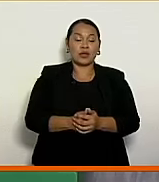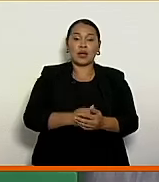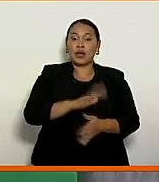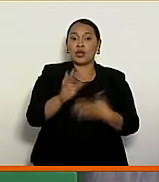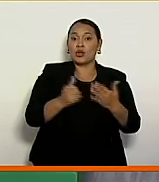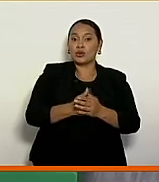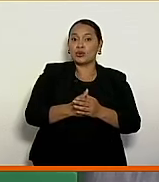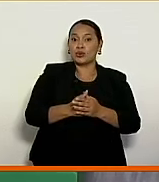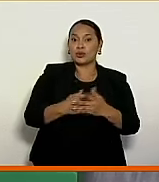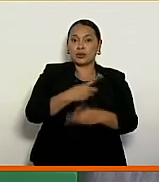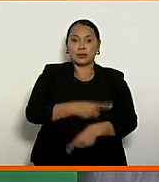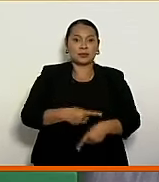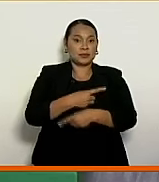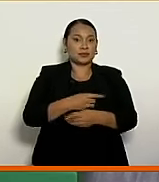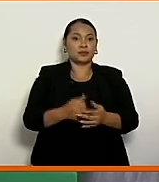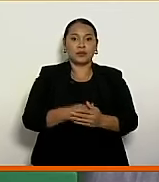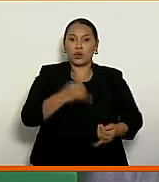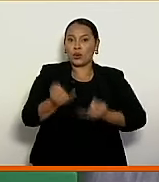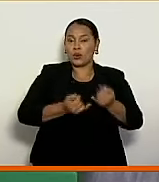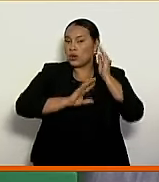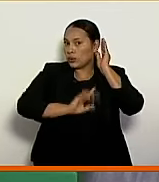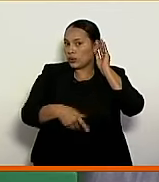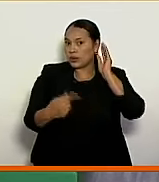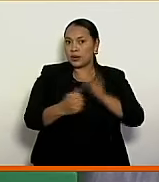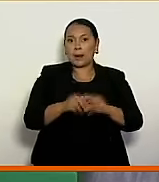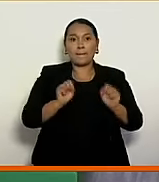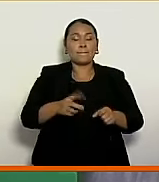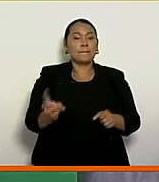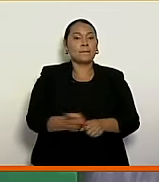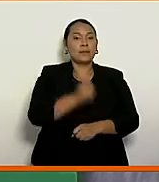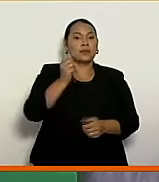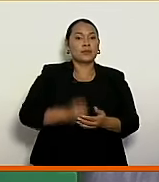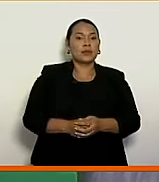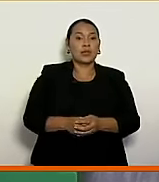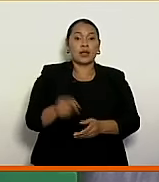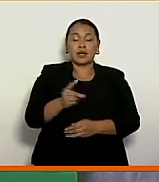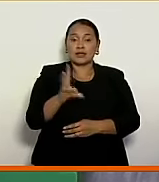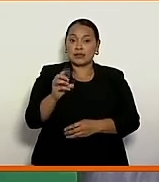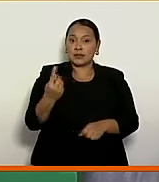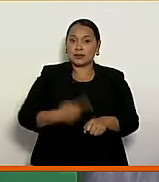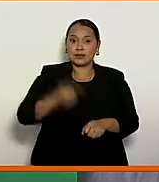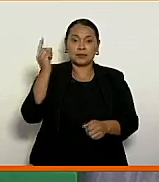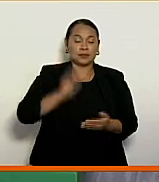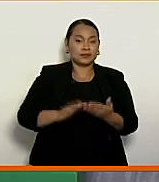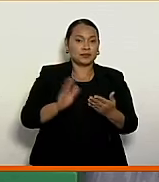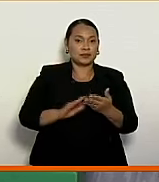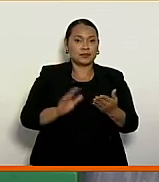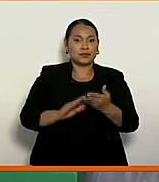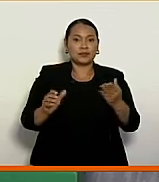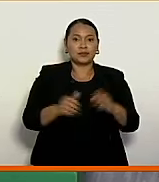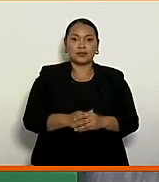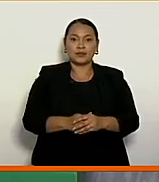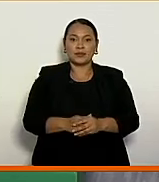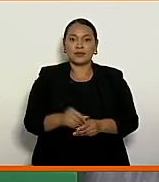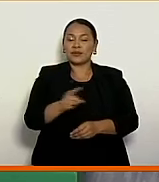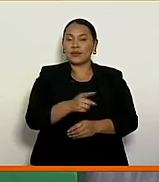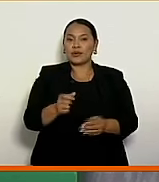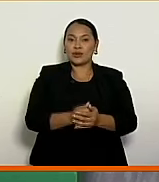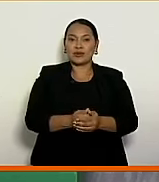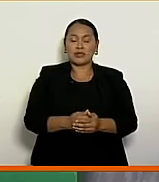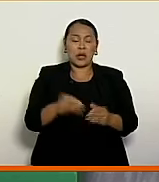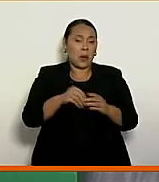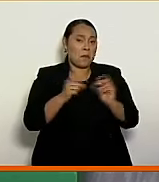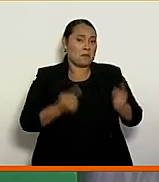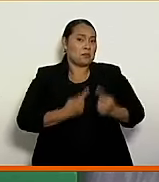fin de semana? Recordá que con Diaria puedes ganar 3 veces al día, todos los días. Y con tu premio, salir a pasear con tu familia y amigos.